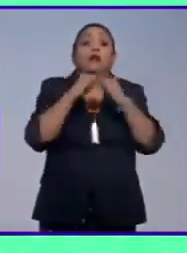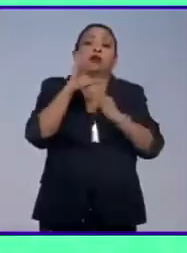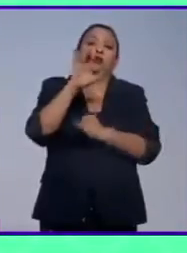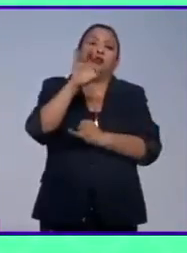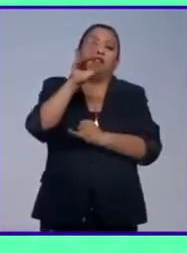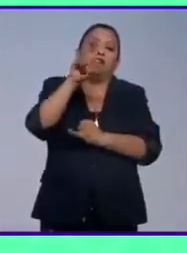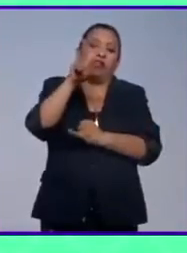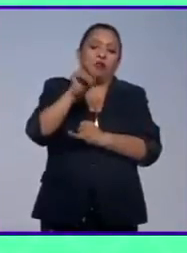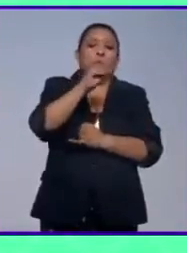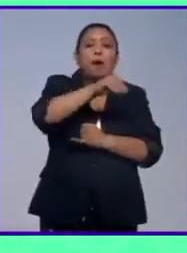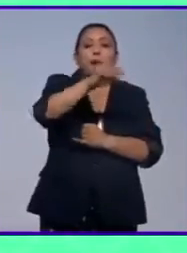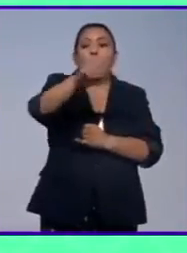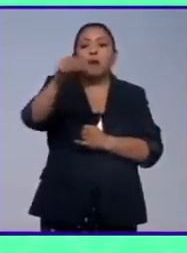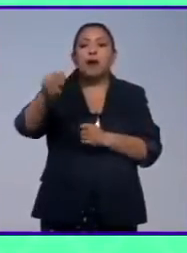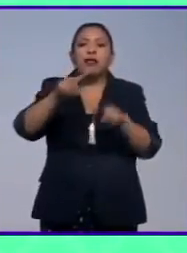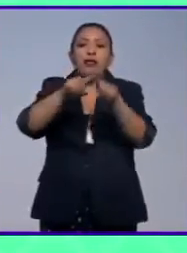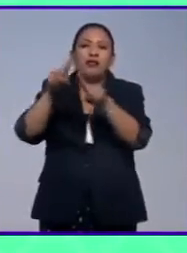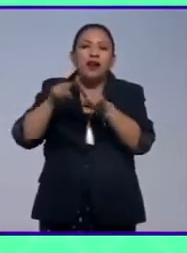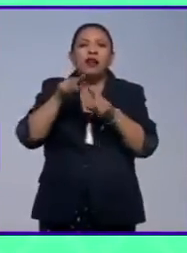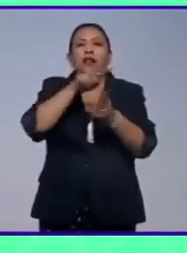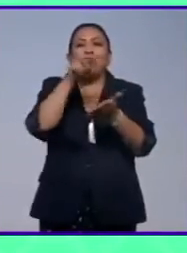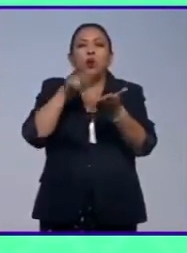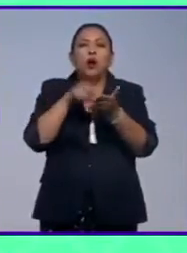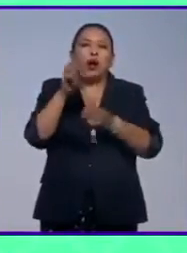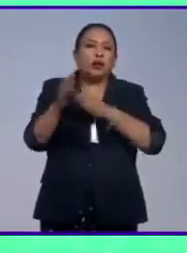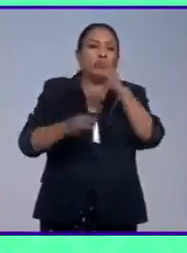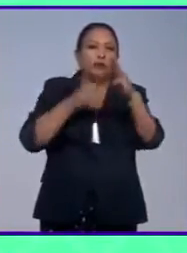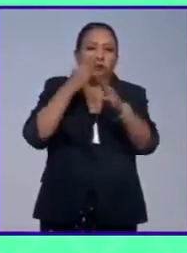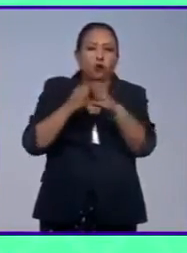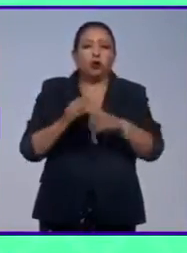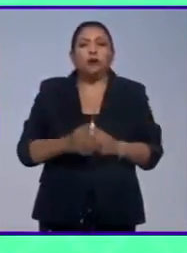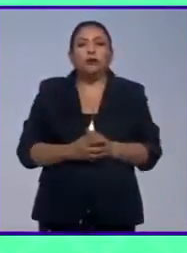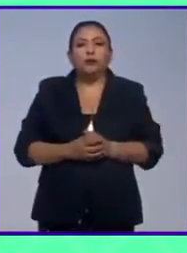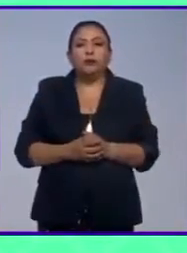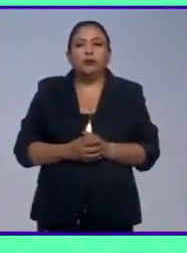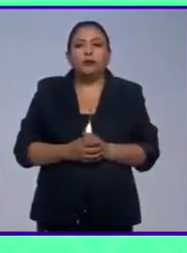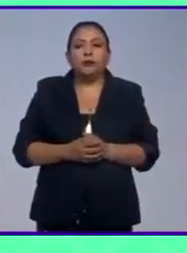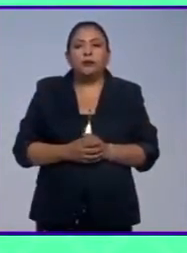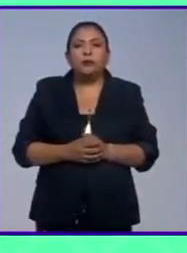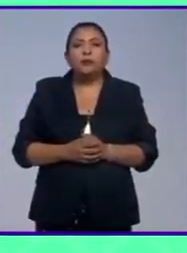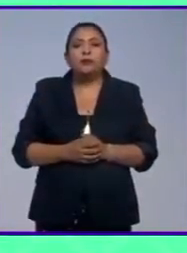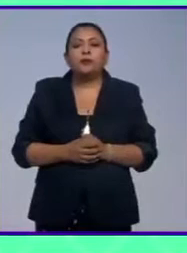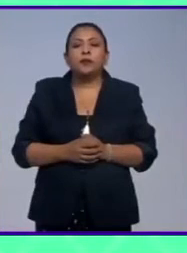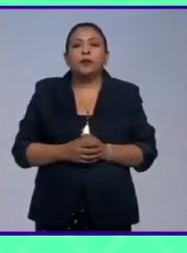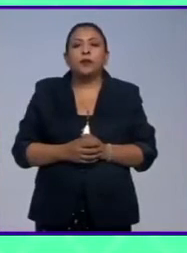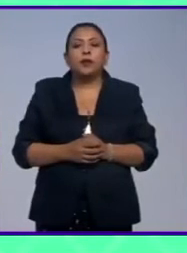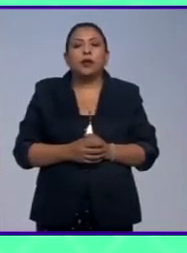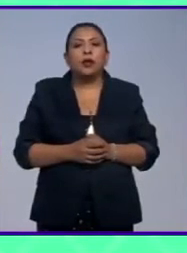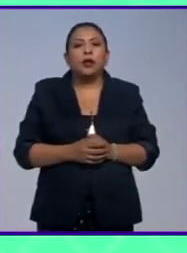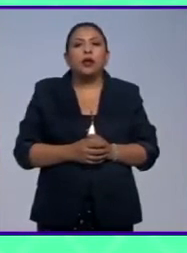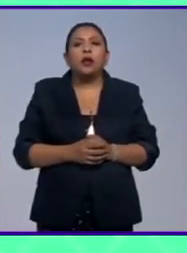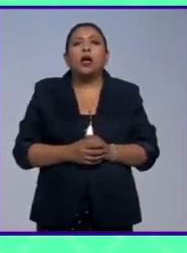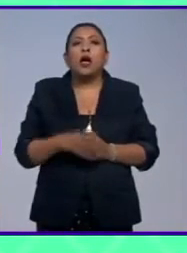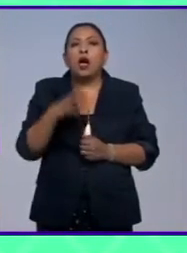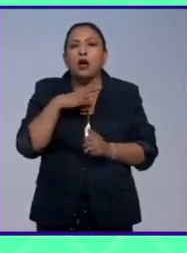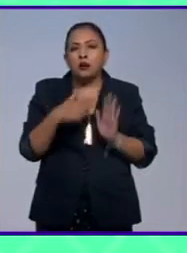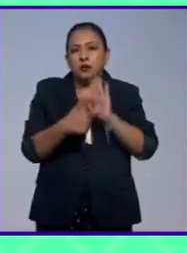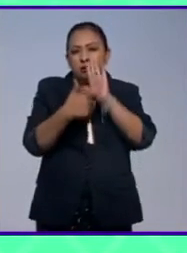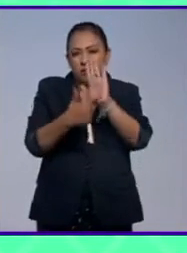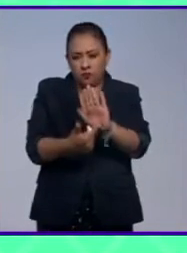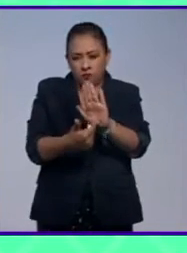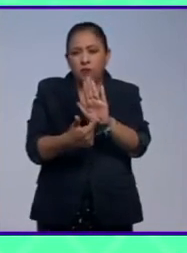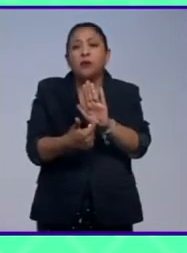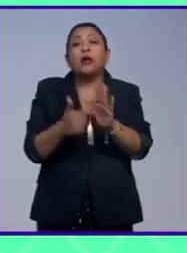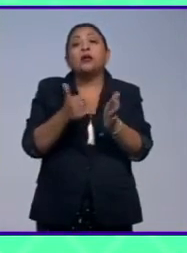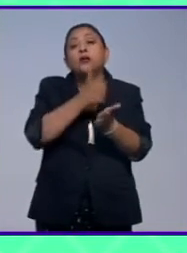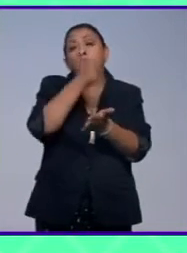Cervantes itinerarán por algunas de sus distintas sedes en el mundo. Va a ser presentado